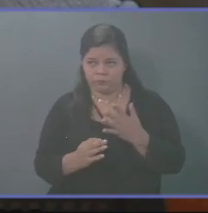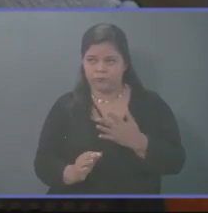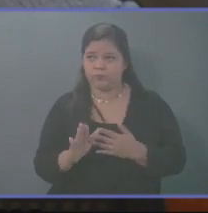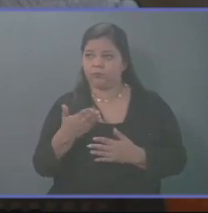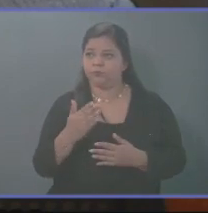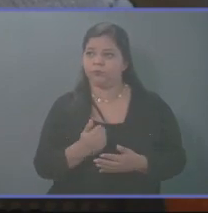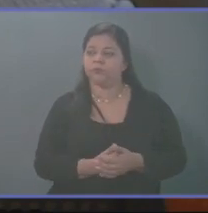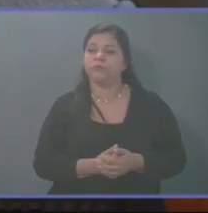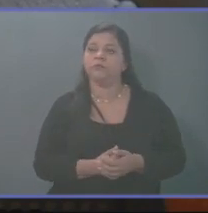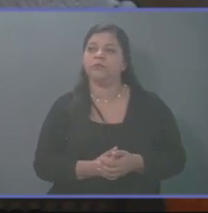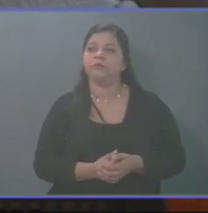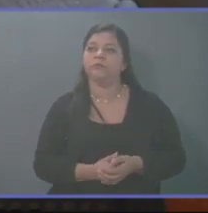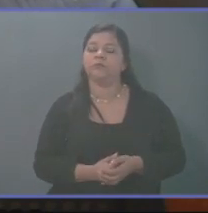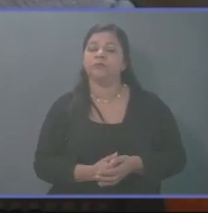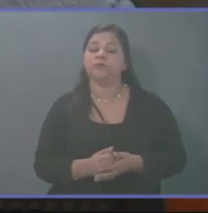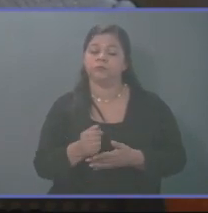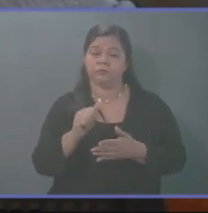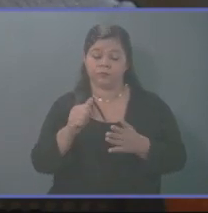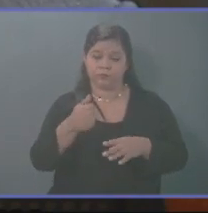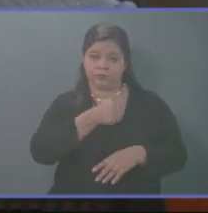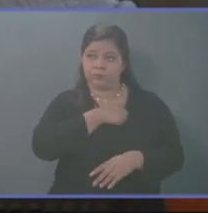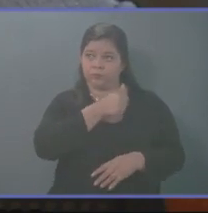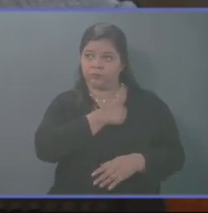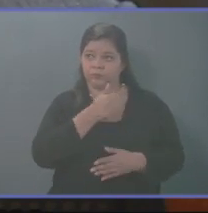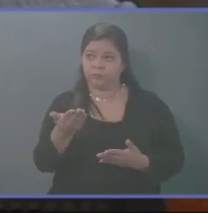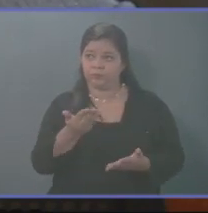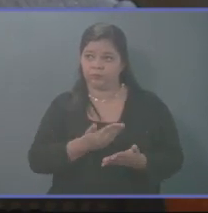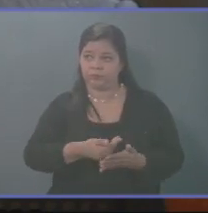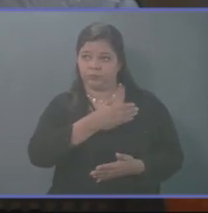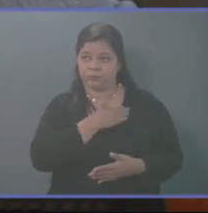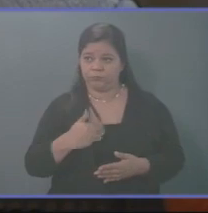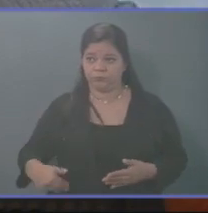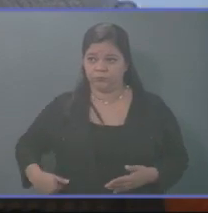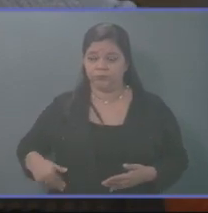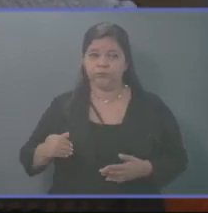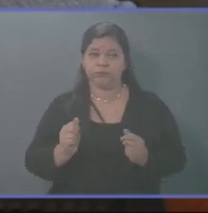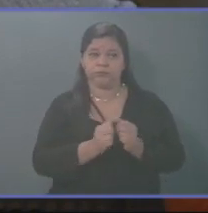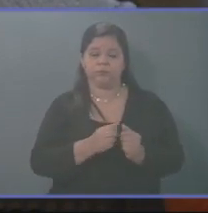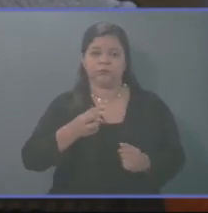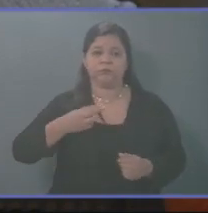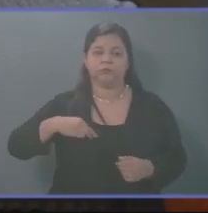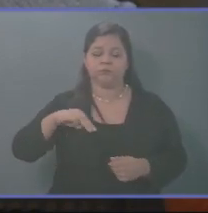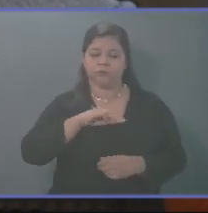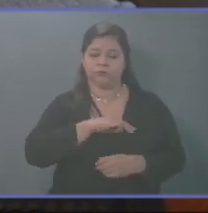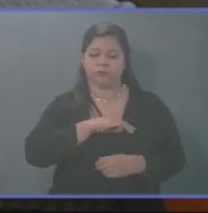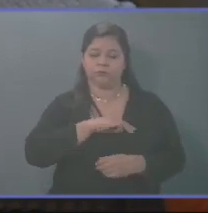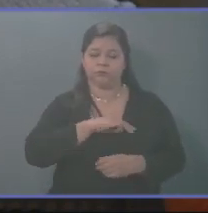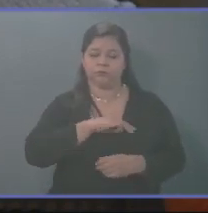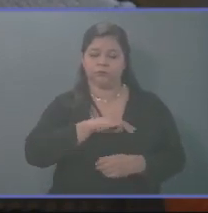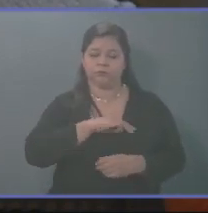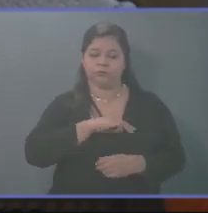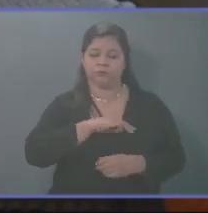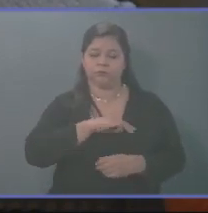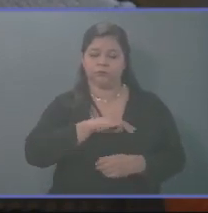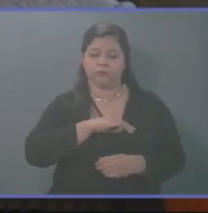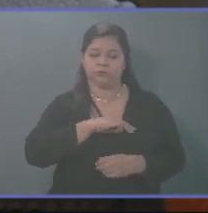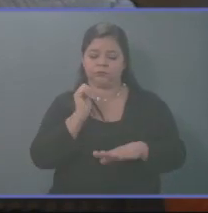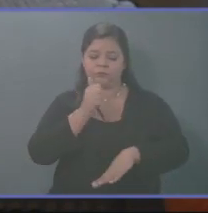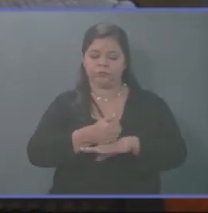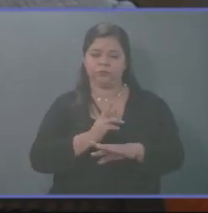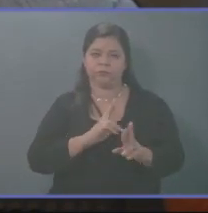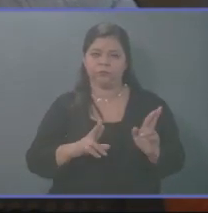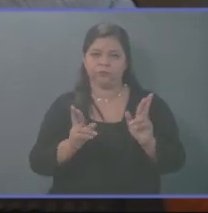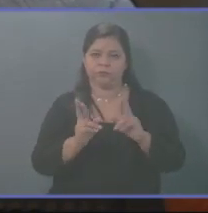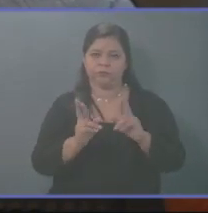sus facultades y a iniciativa del Presidente de la República, por medio de la Ministra de Vivienda, Honoren, decreta las siguientes